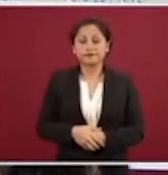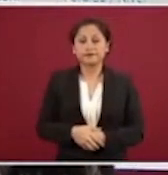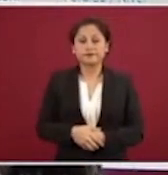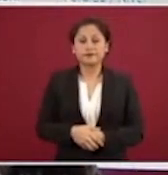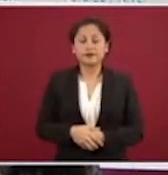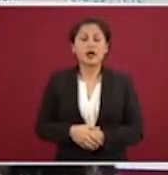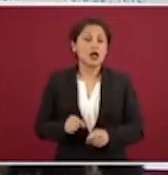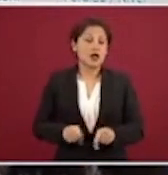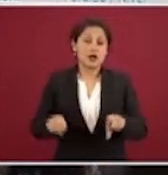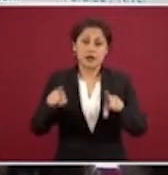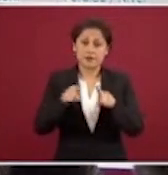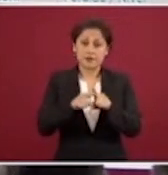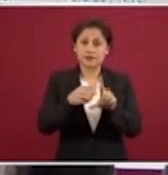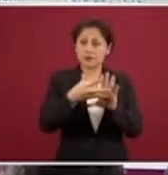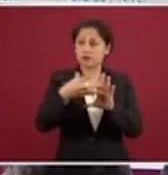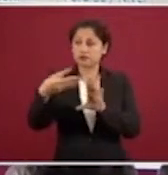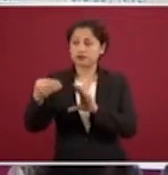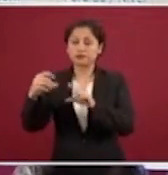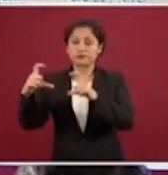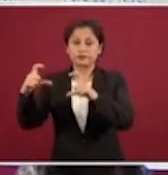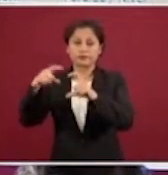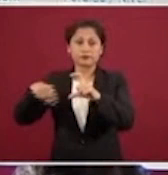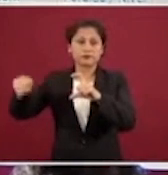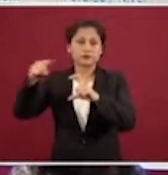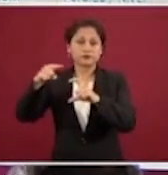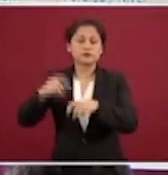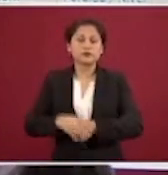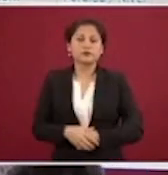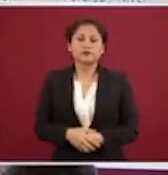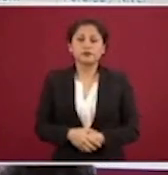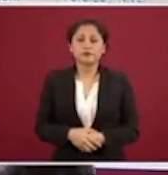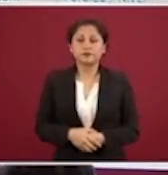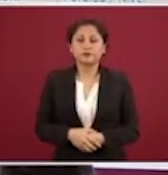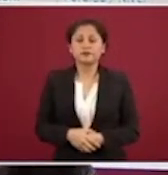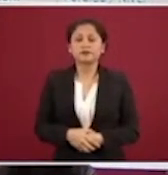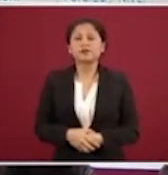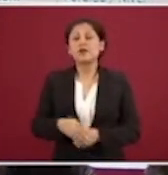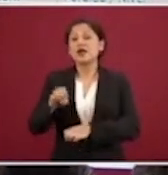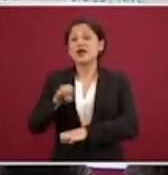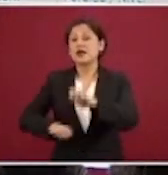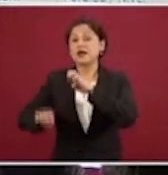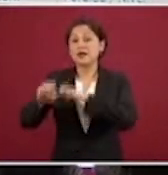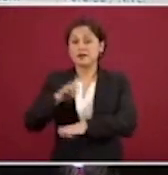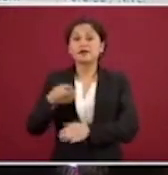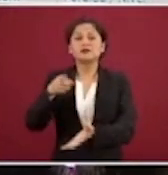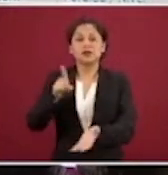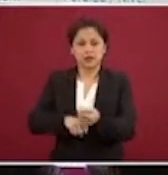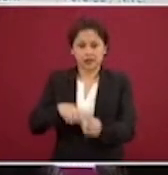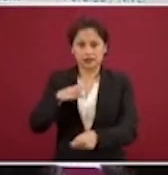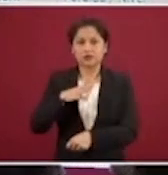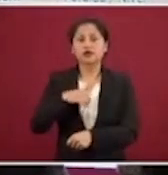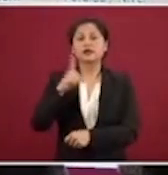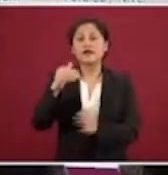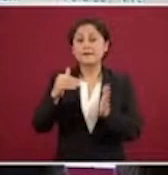en proporciones. Podemos ver que las empresas con más de 1000 trabajadores representan